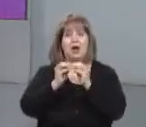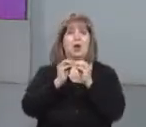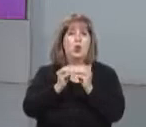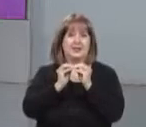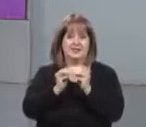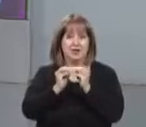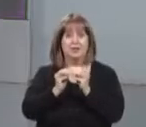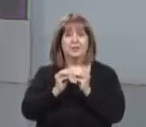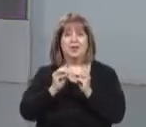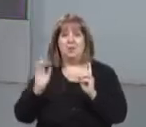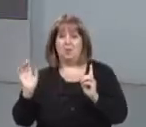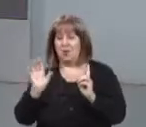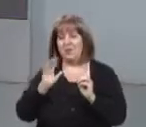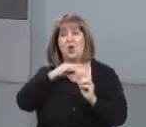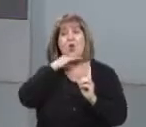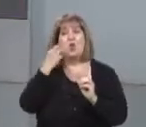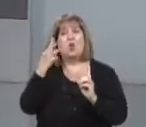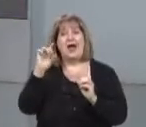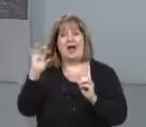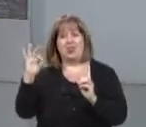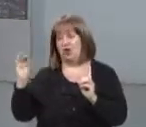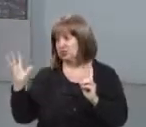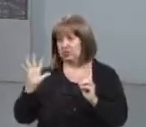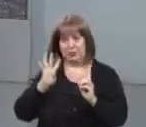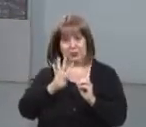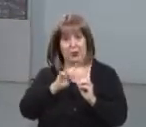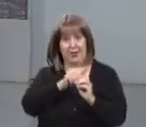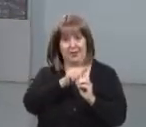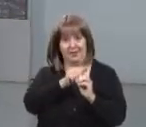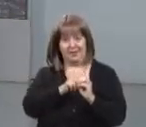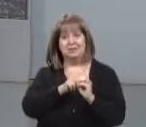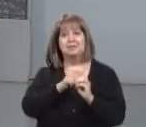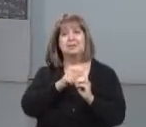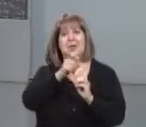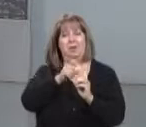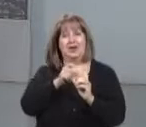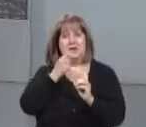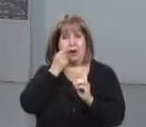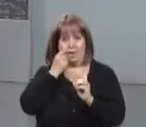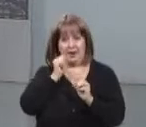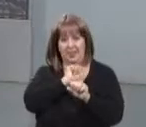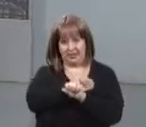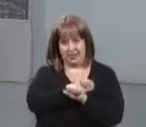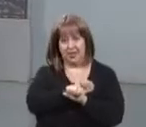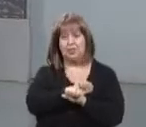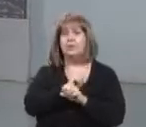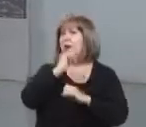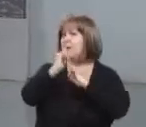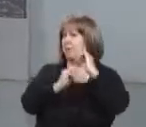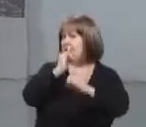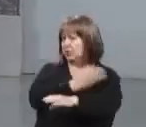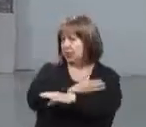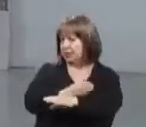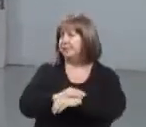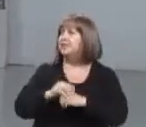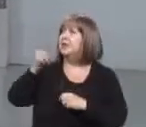comenzó el juicio por jurados, pero en donde hubo novedades desde el comienzo del mismo. Vamos a repasar un poco de qué caso